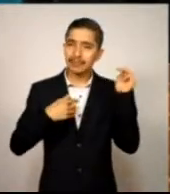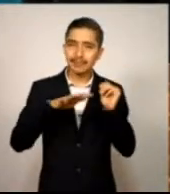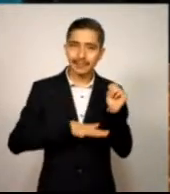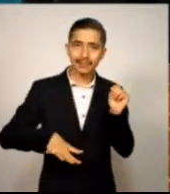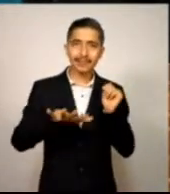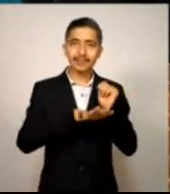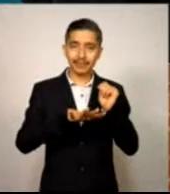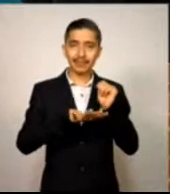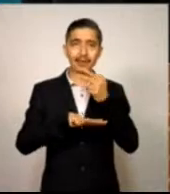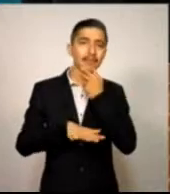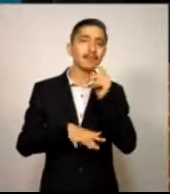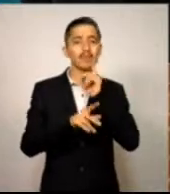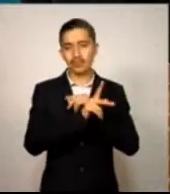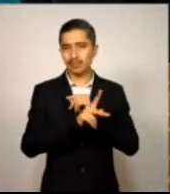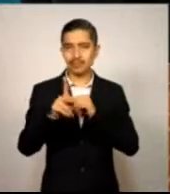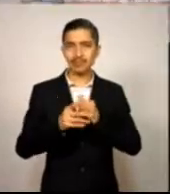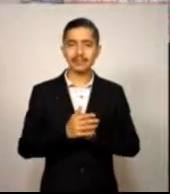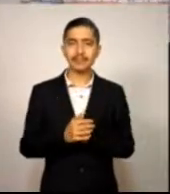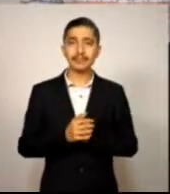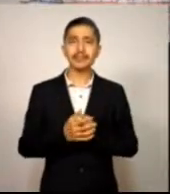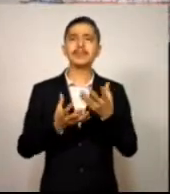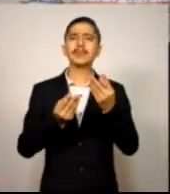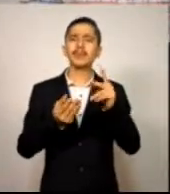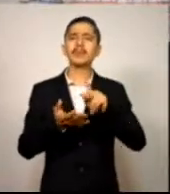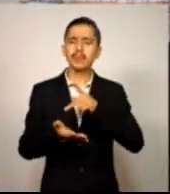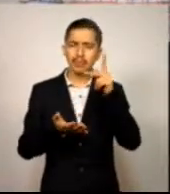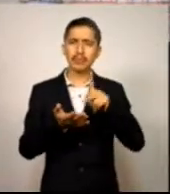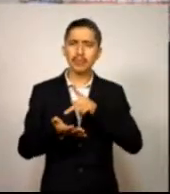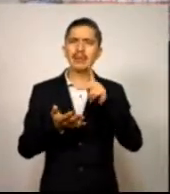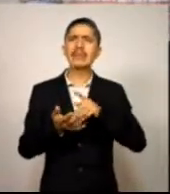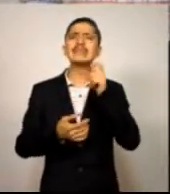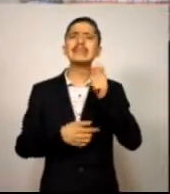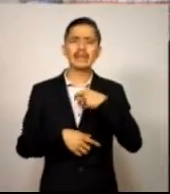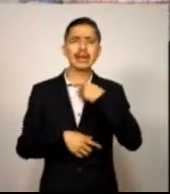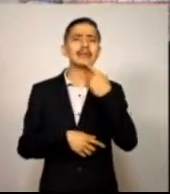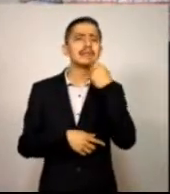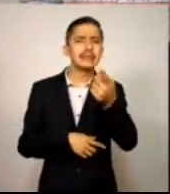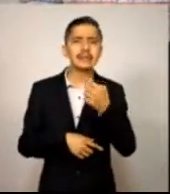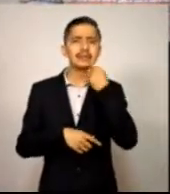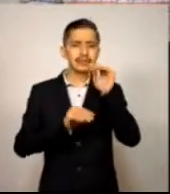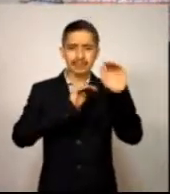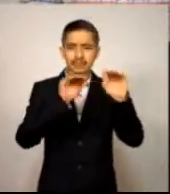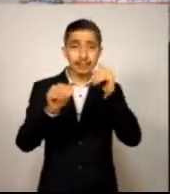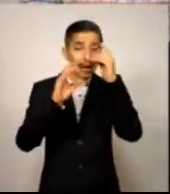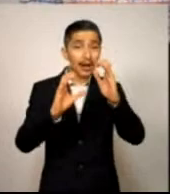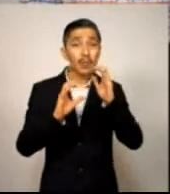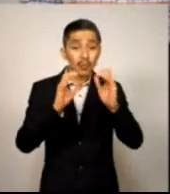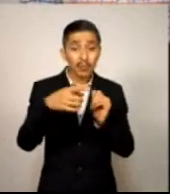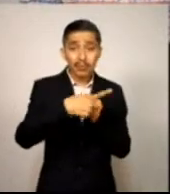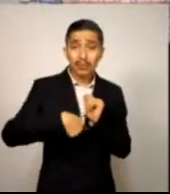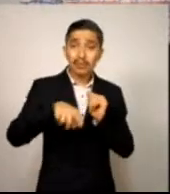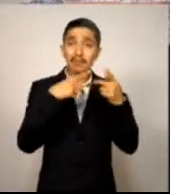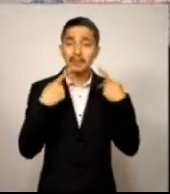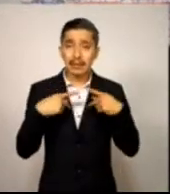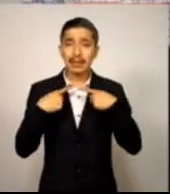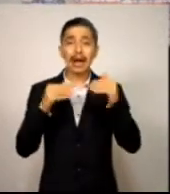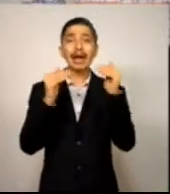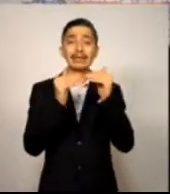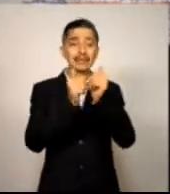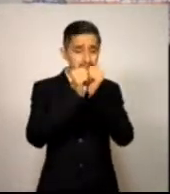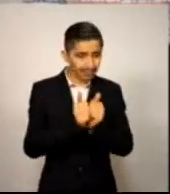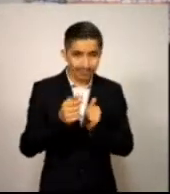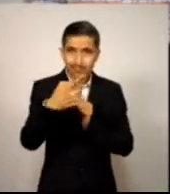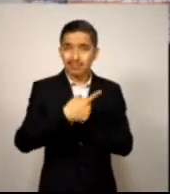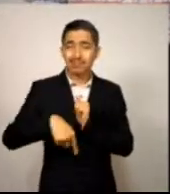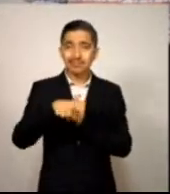de las michoacanas y los michoacanos muchas veces han sido para reiterar el llamado a cuidarnos a